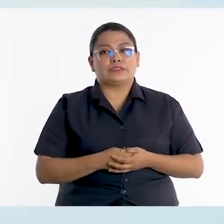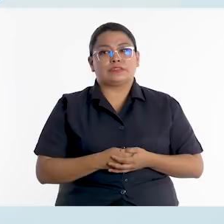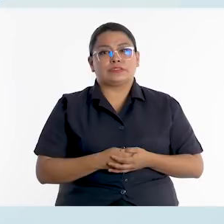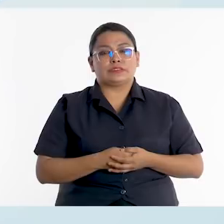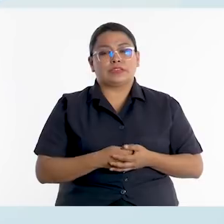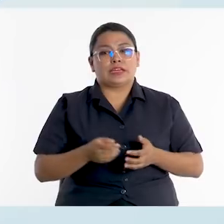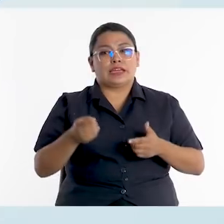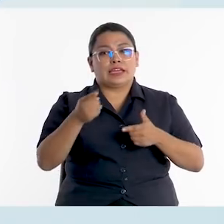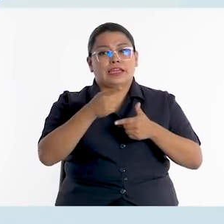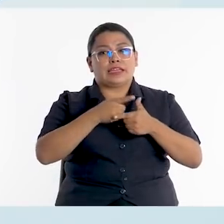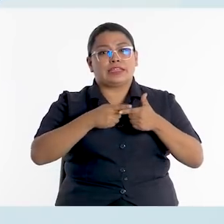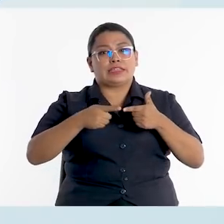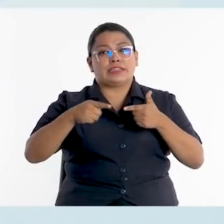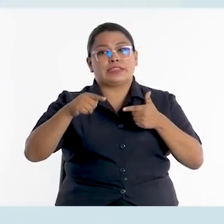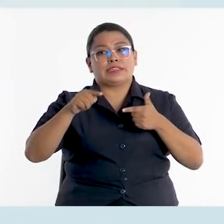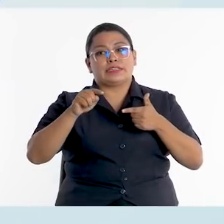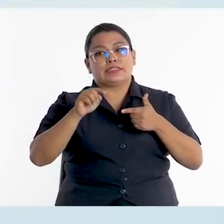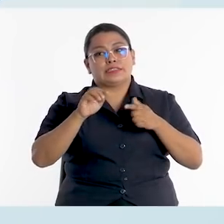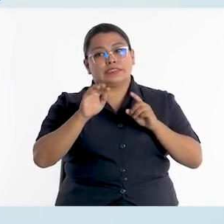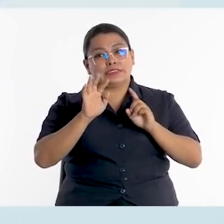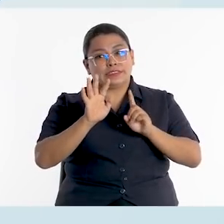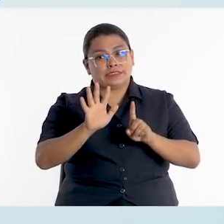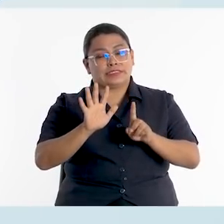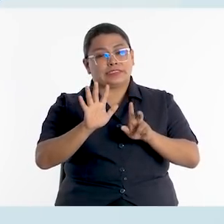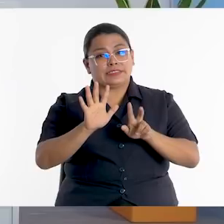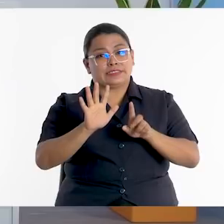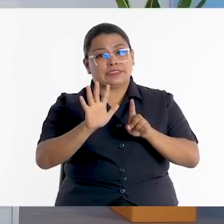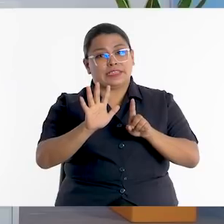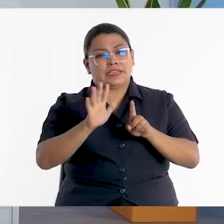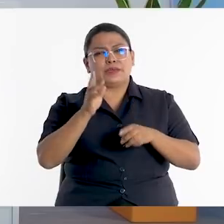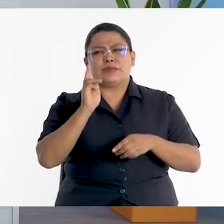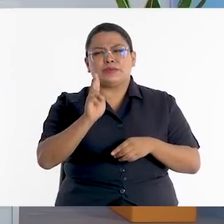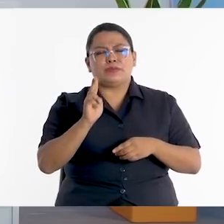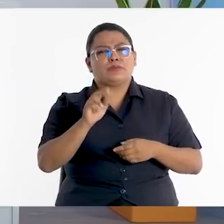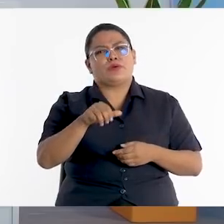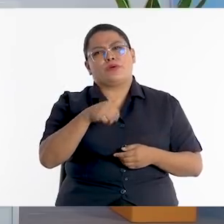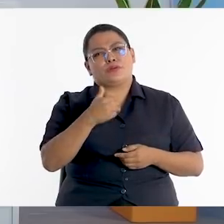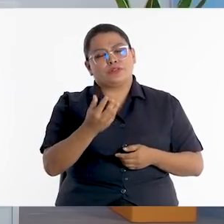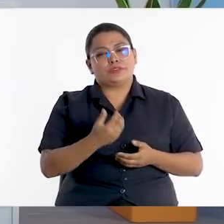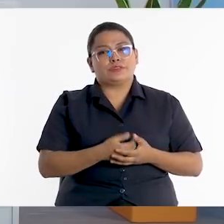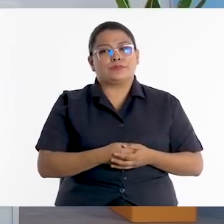entre 6. Y lo mismo debemos hacer con la otra cantidad.